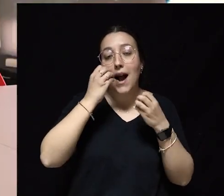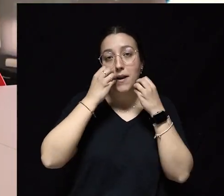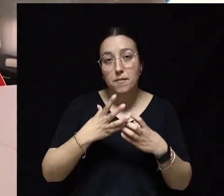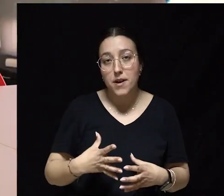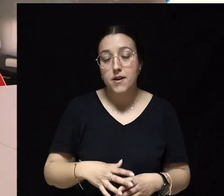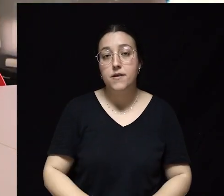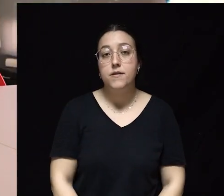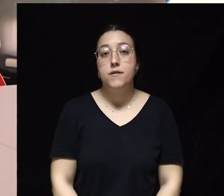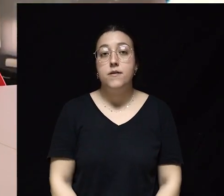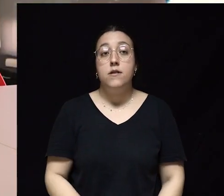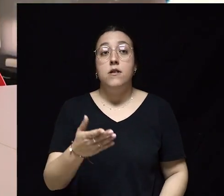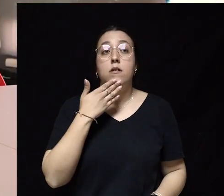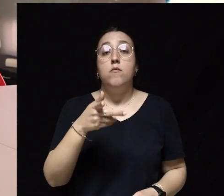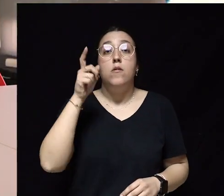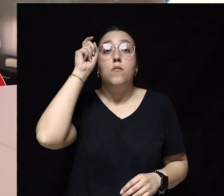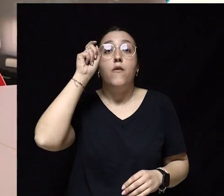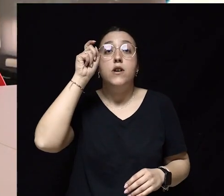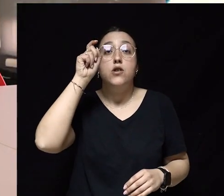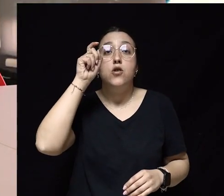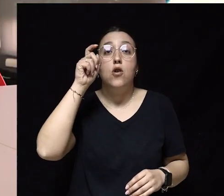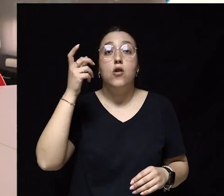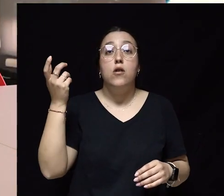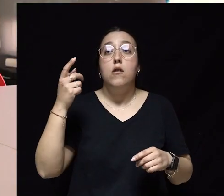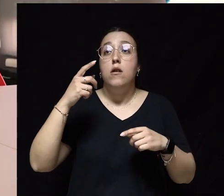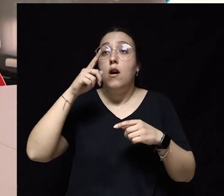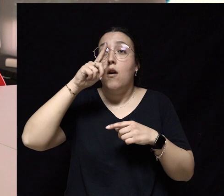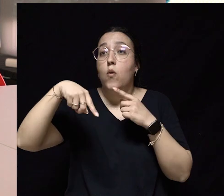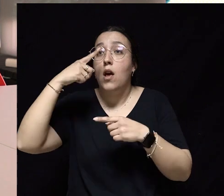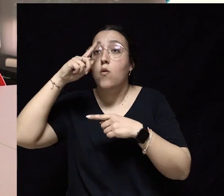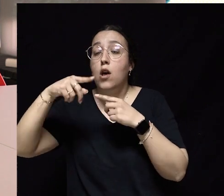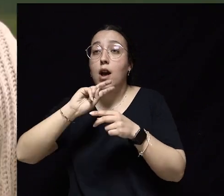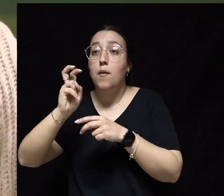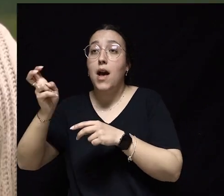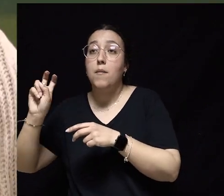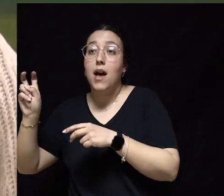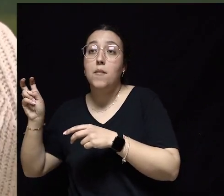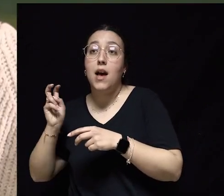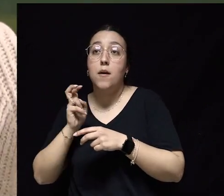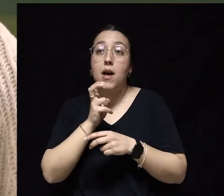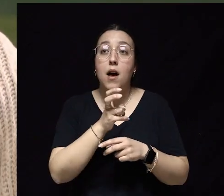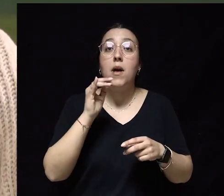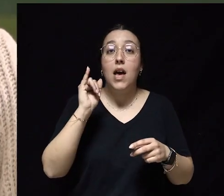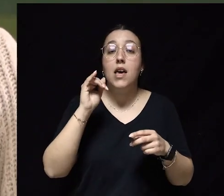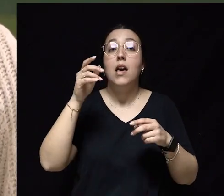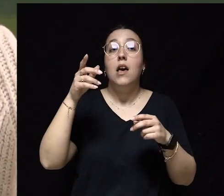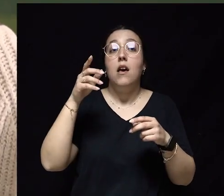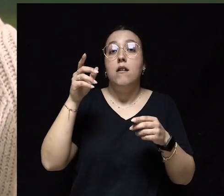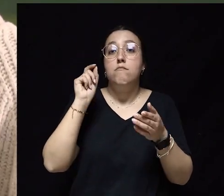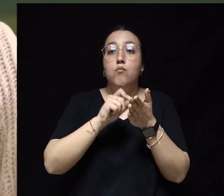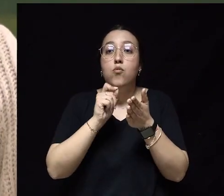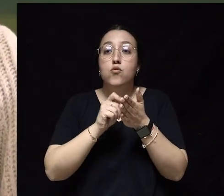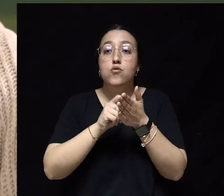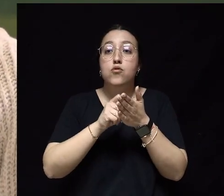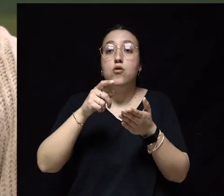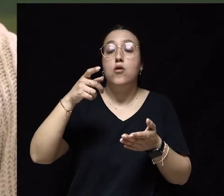es el generar vínculo en este tipo de trabajos. Si al final yo cuento con un profesorado que todos los años va cambiando y se suma que